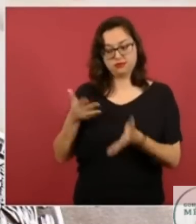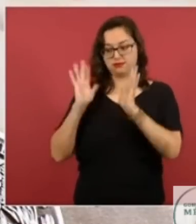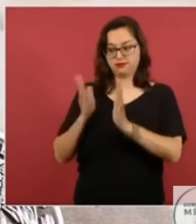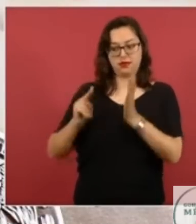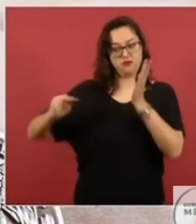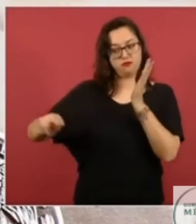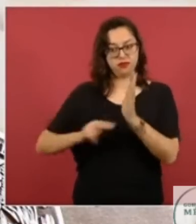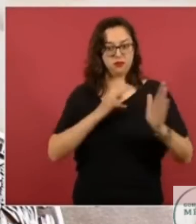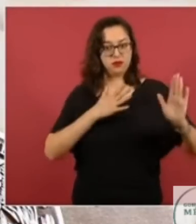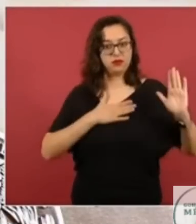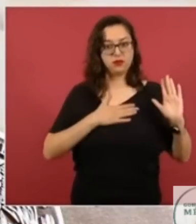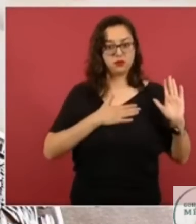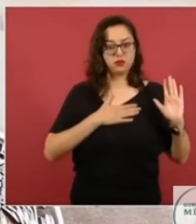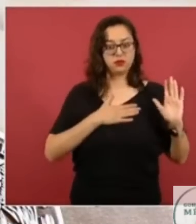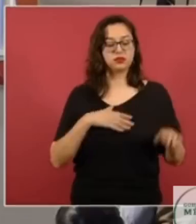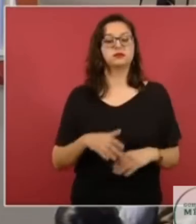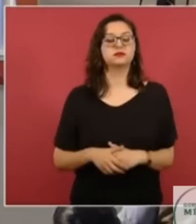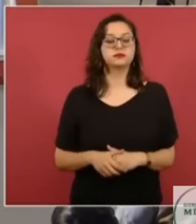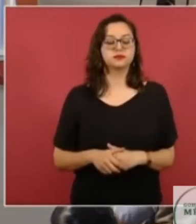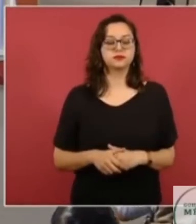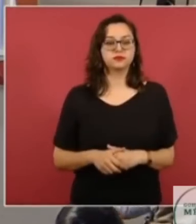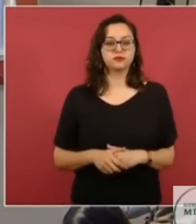del año próximo.